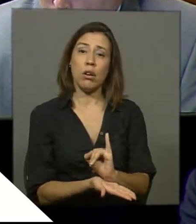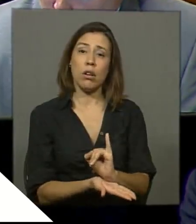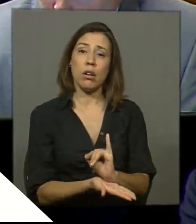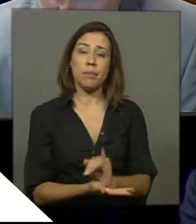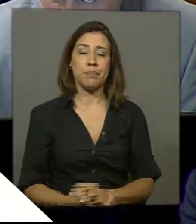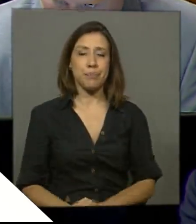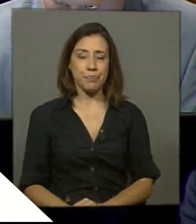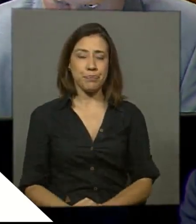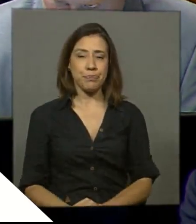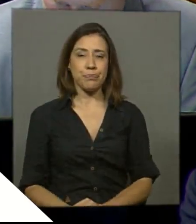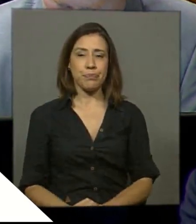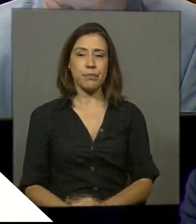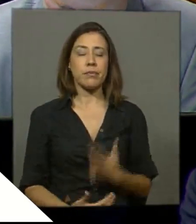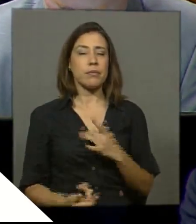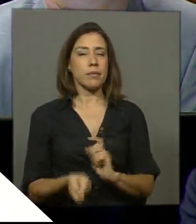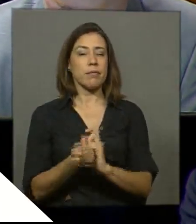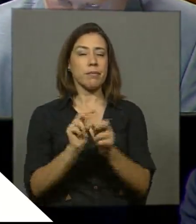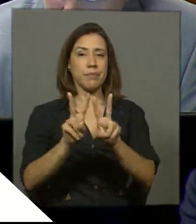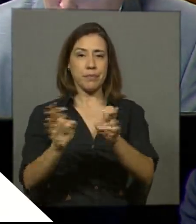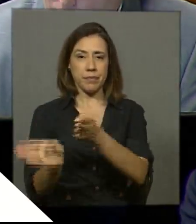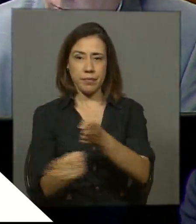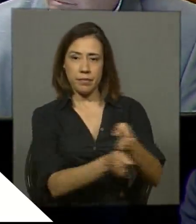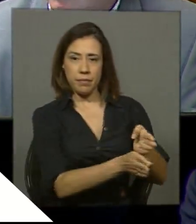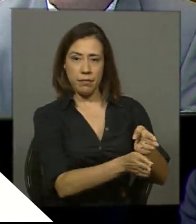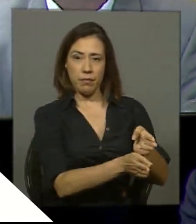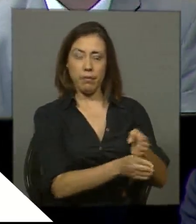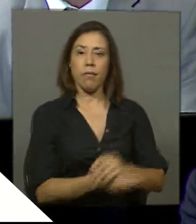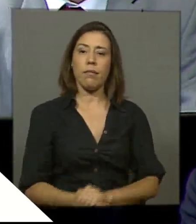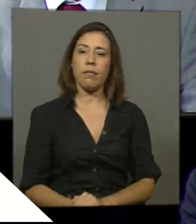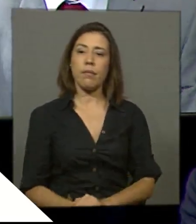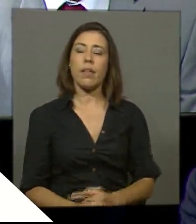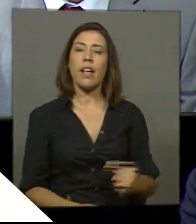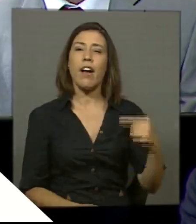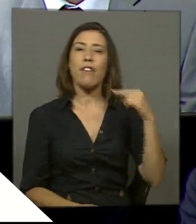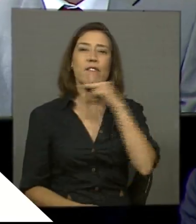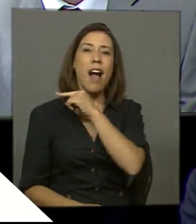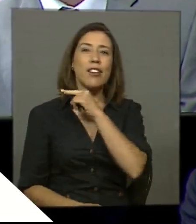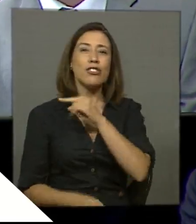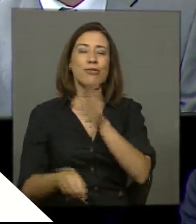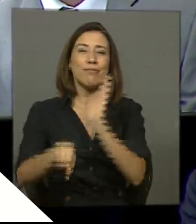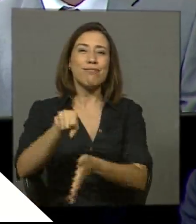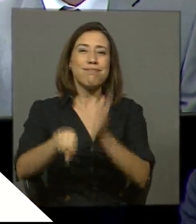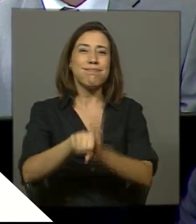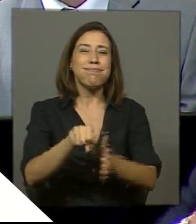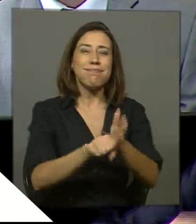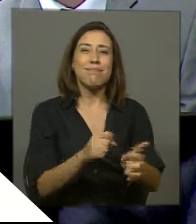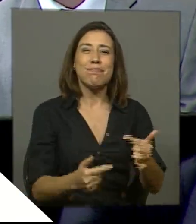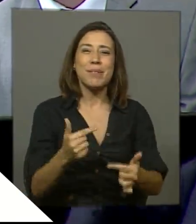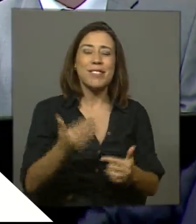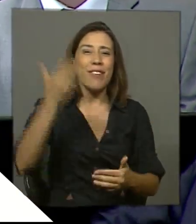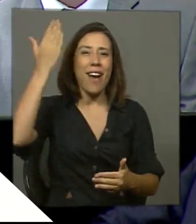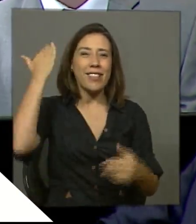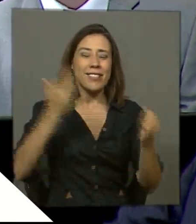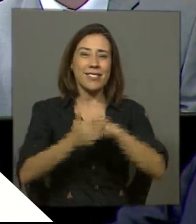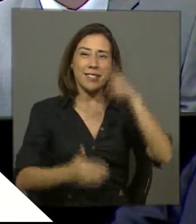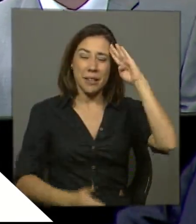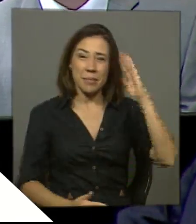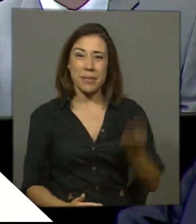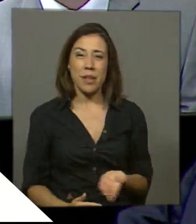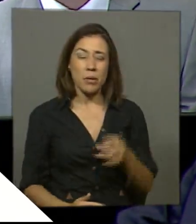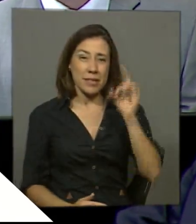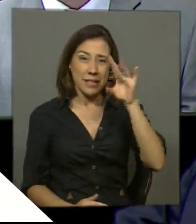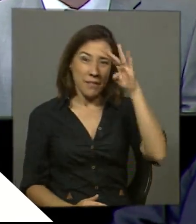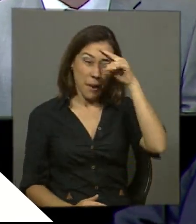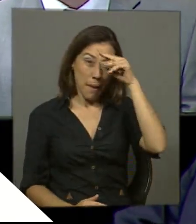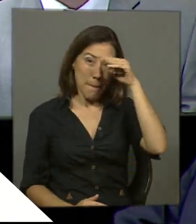viene ministro quiero cambiarme de tema quiero hablar de falsos exonerados ministro Usted sabe que en